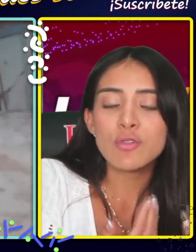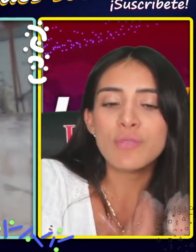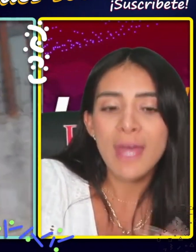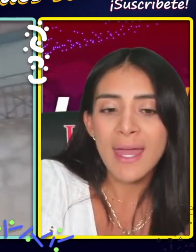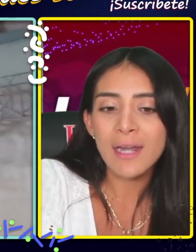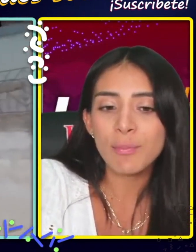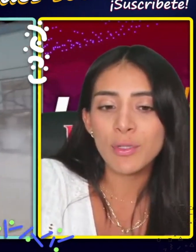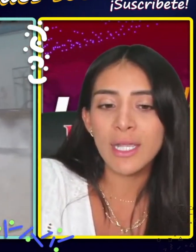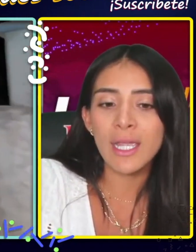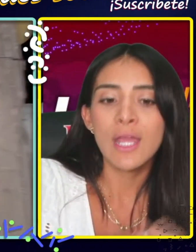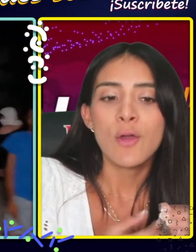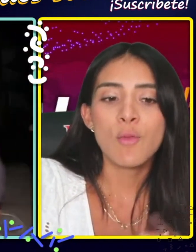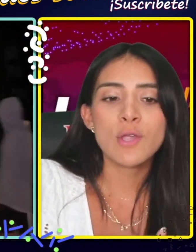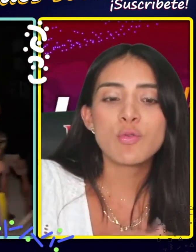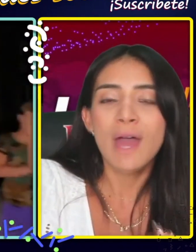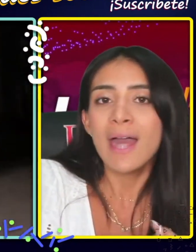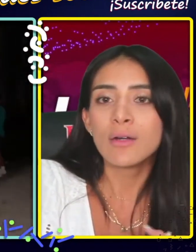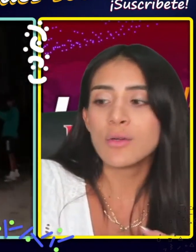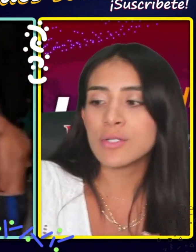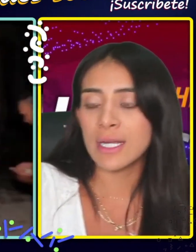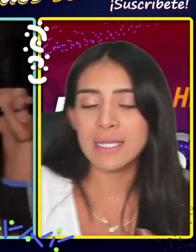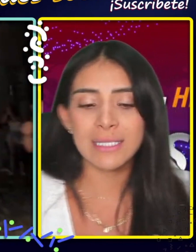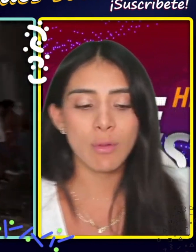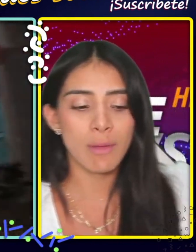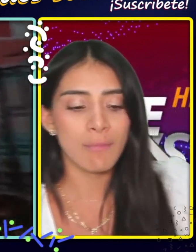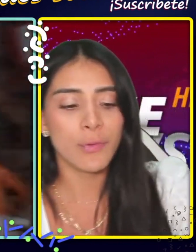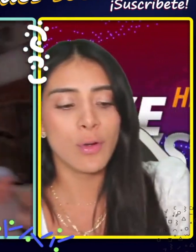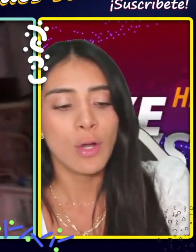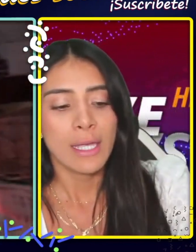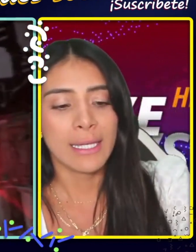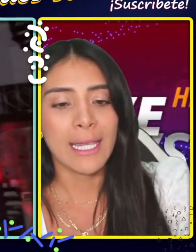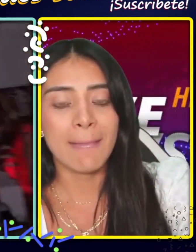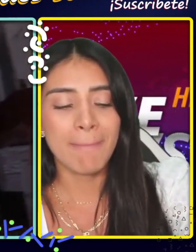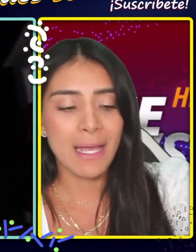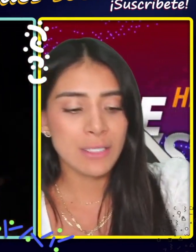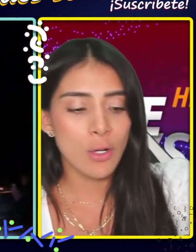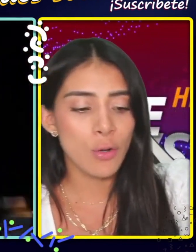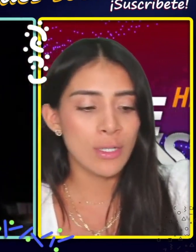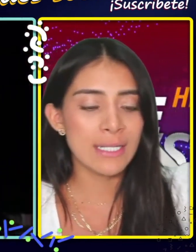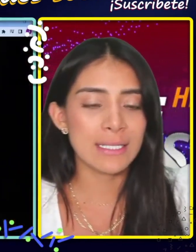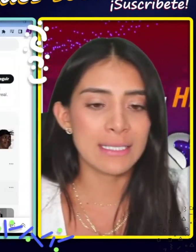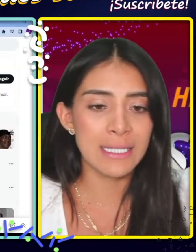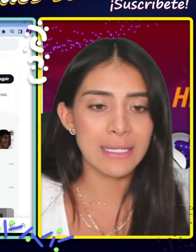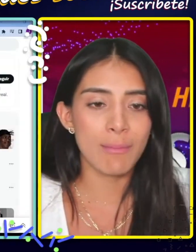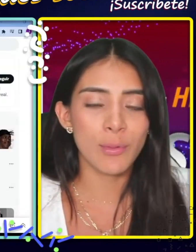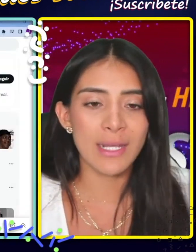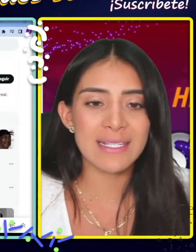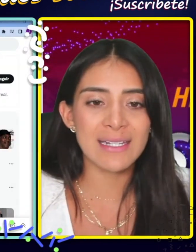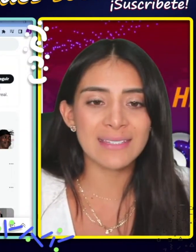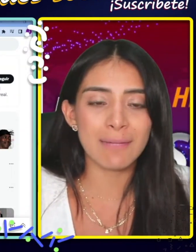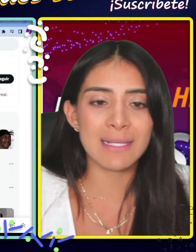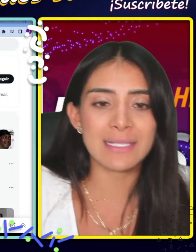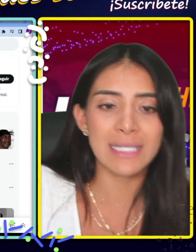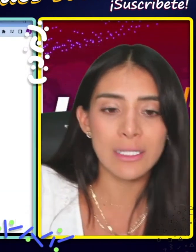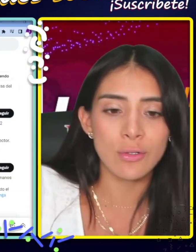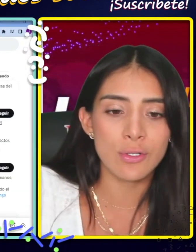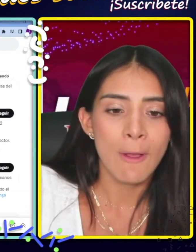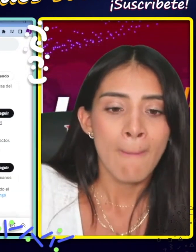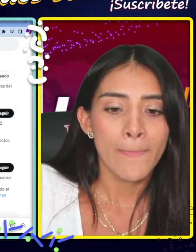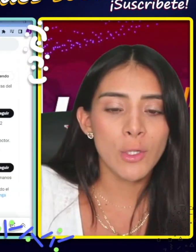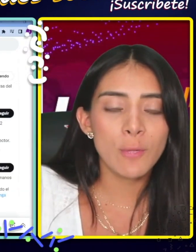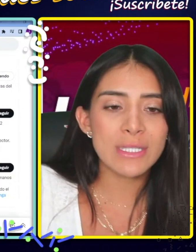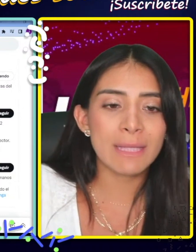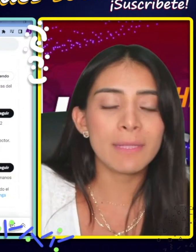no ayudar? ¿Por qué no ayudarlos en este momento que más lo necesitan? ¿Por qué ser tan